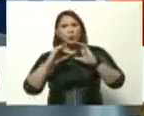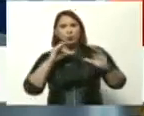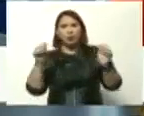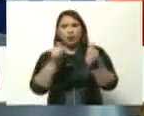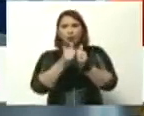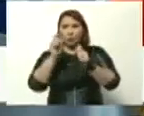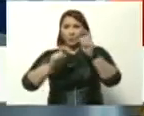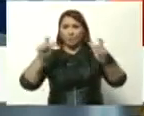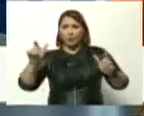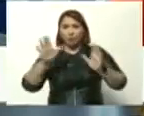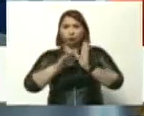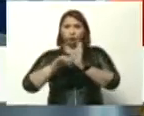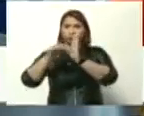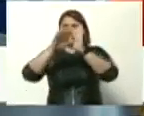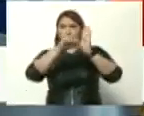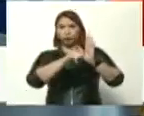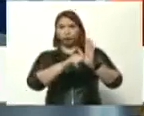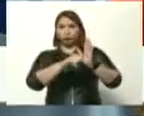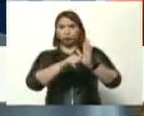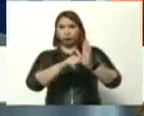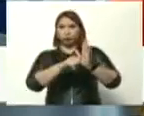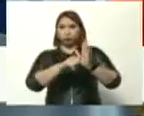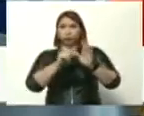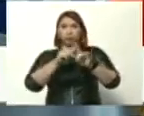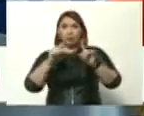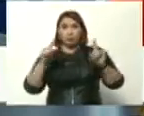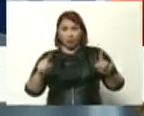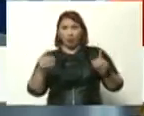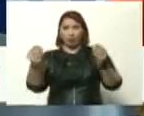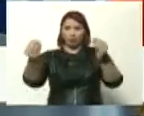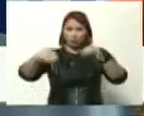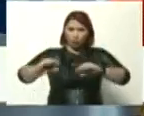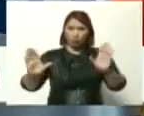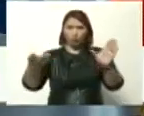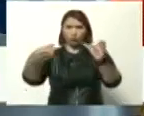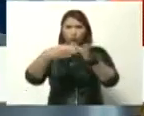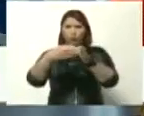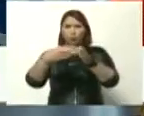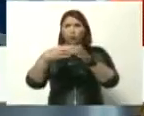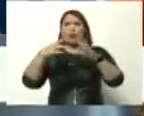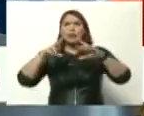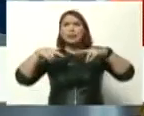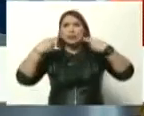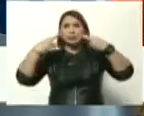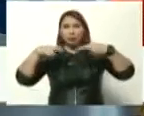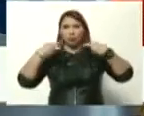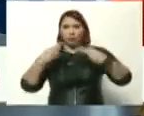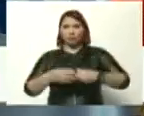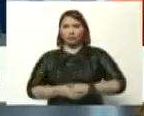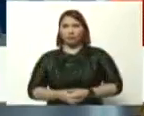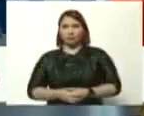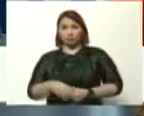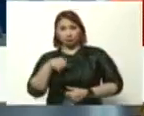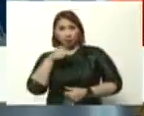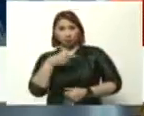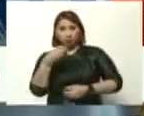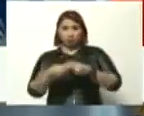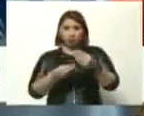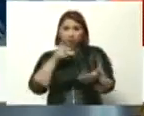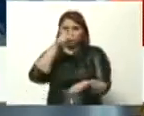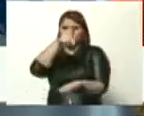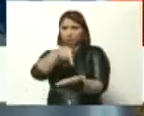presuntos extorsionadores para concertar una reunión en un restaurante. Allí hicieron acto de